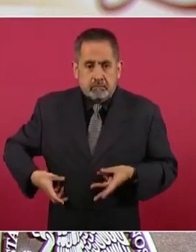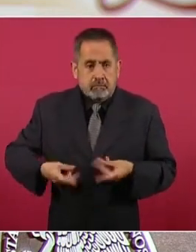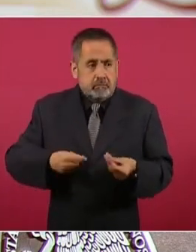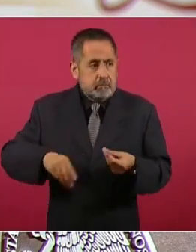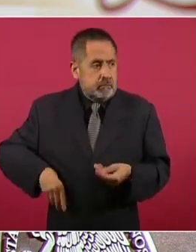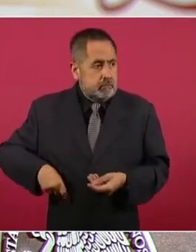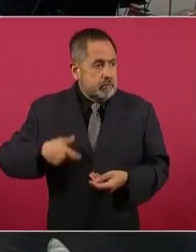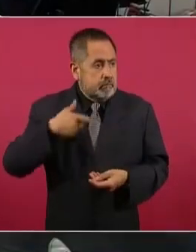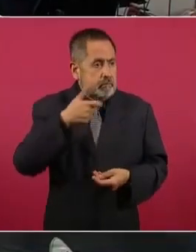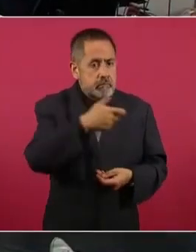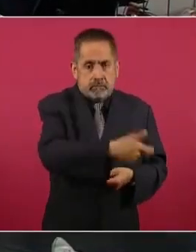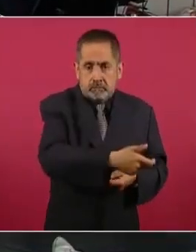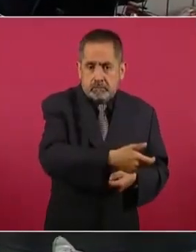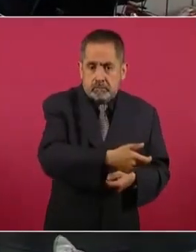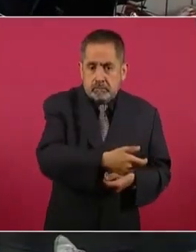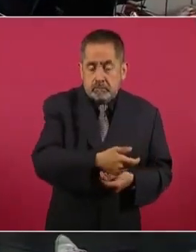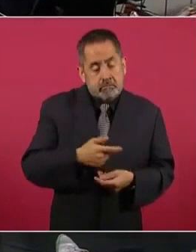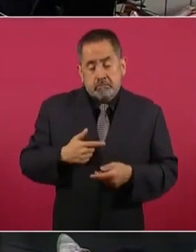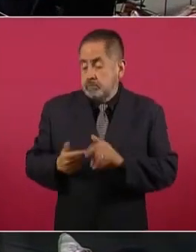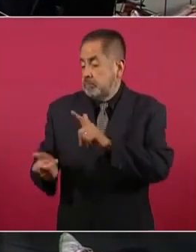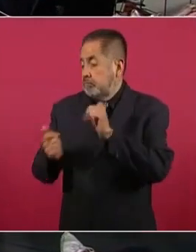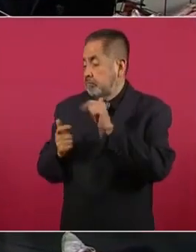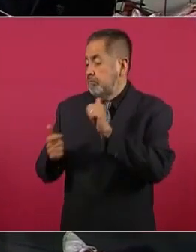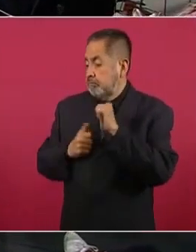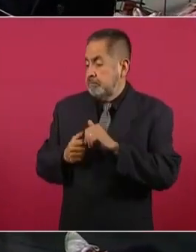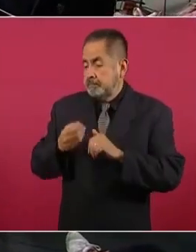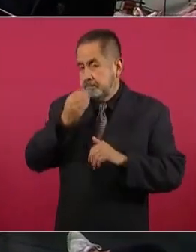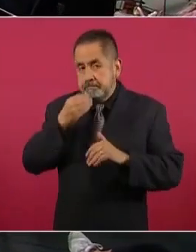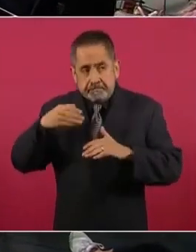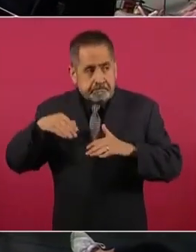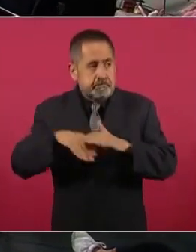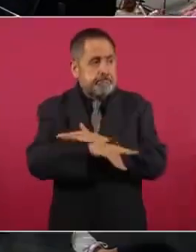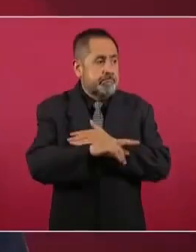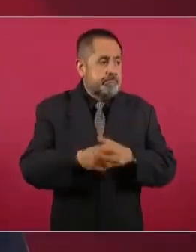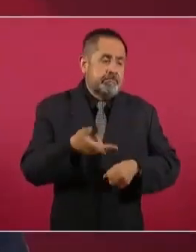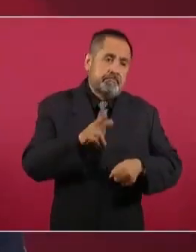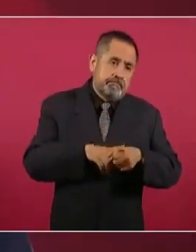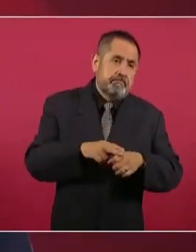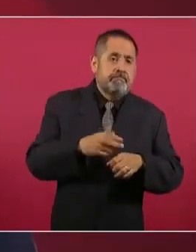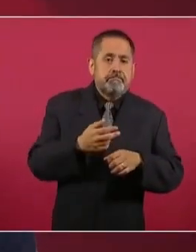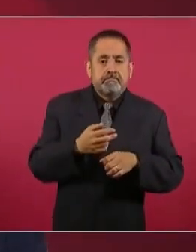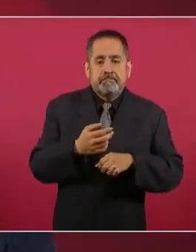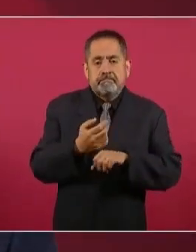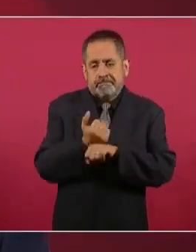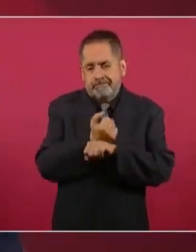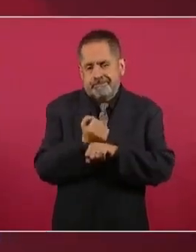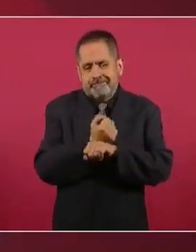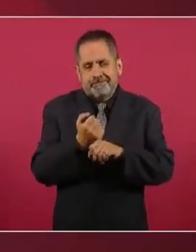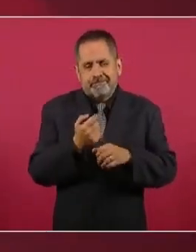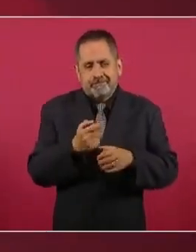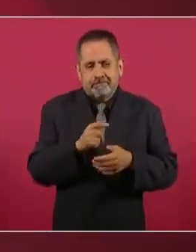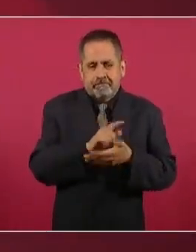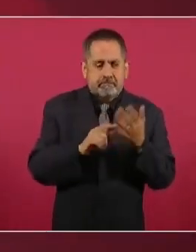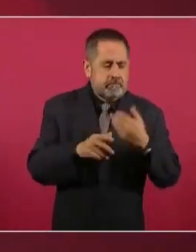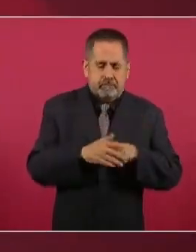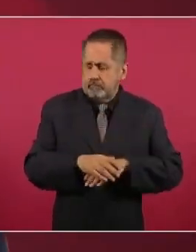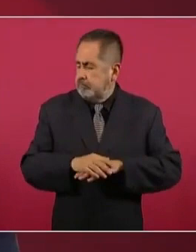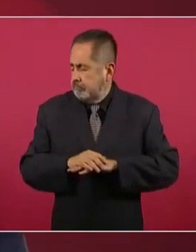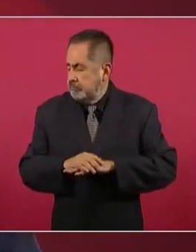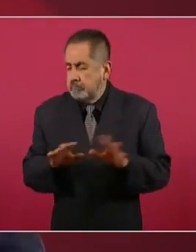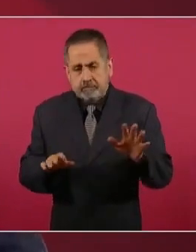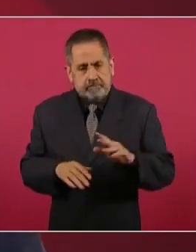para los usuarios del sistema. Lo que se estableció fue sustituir por